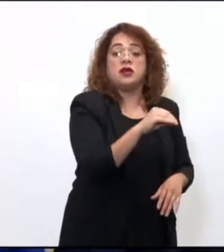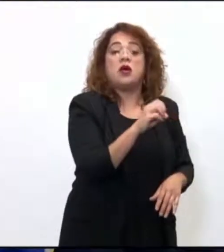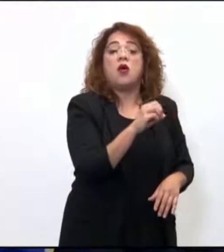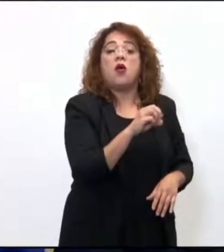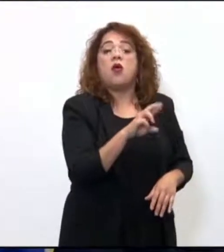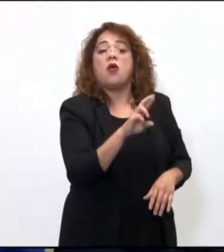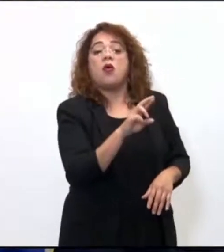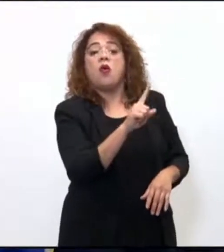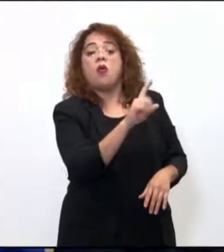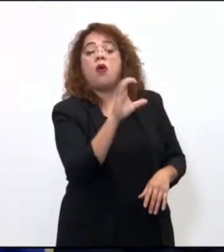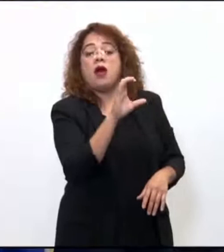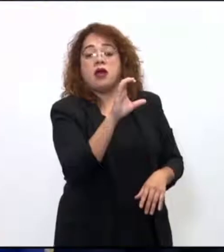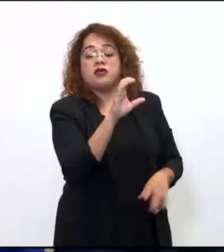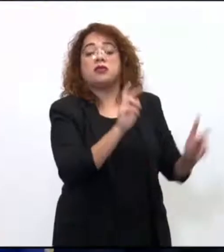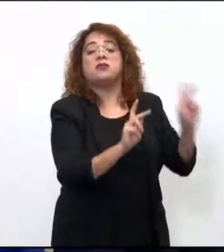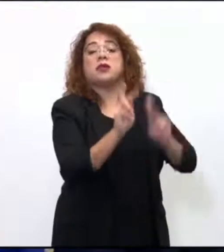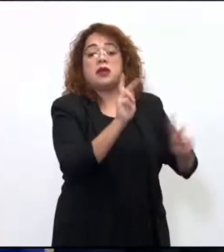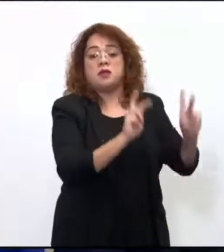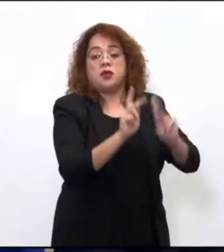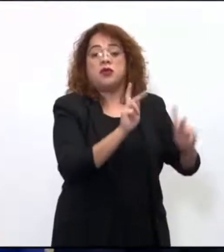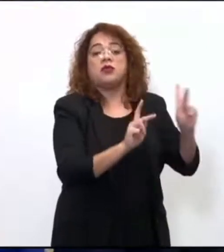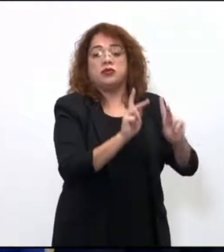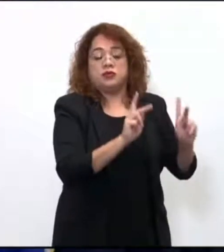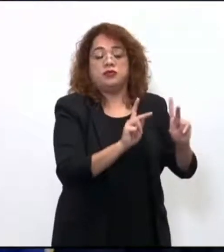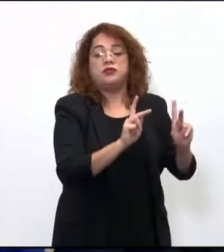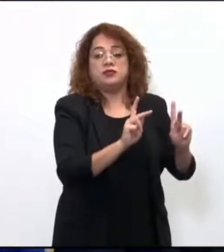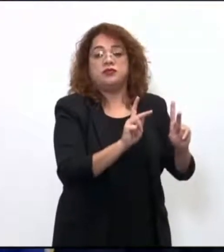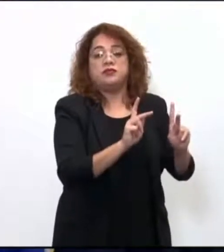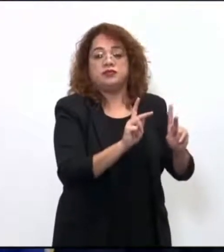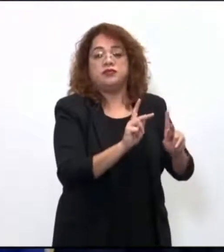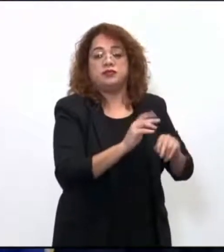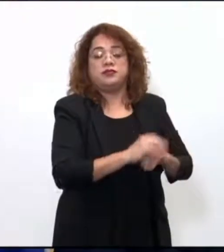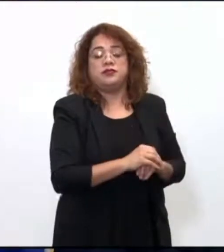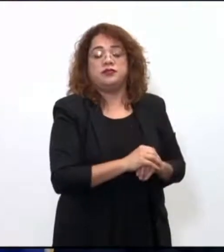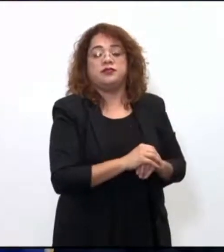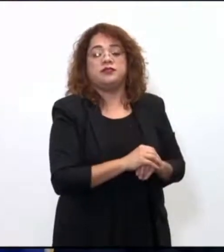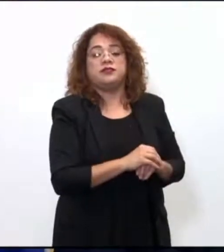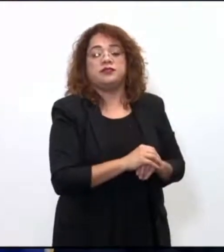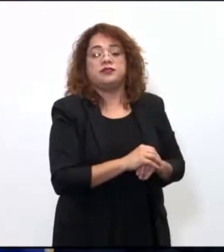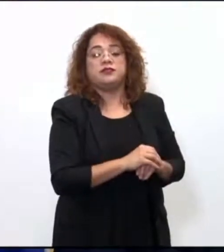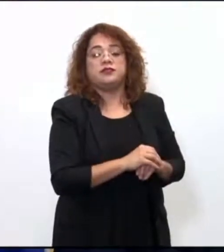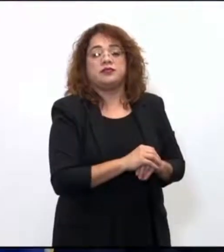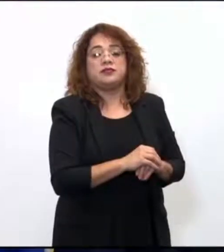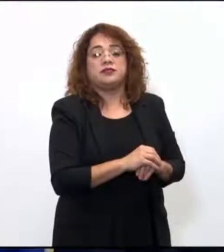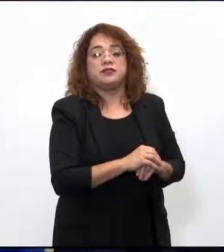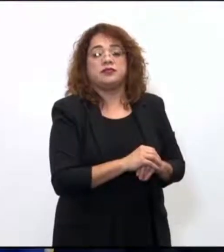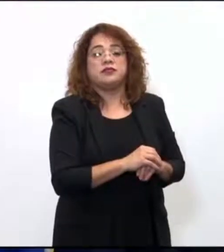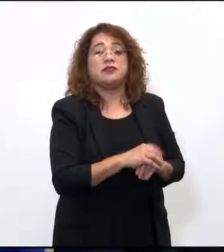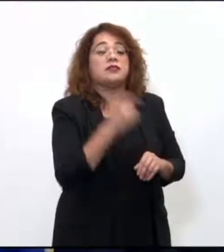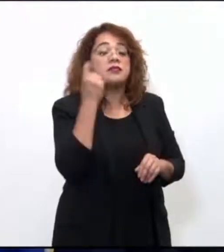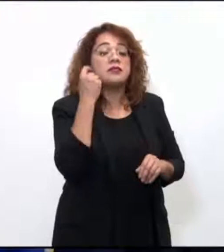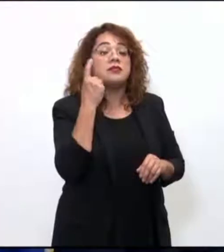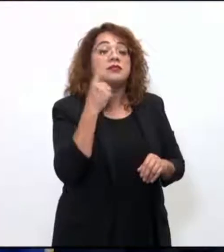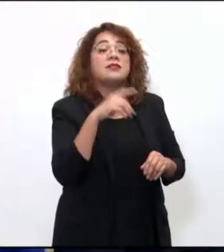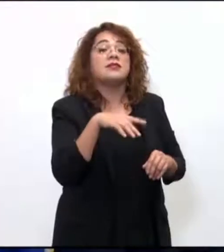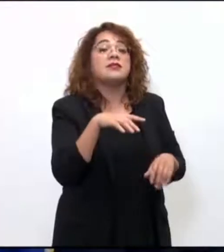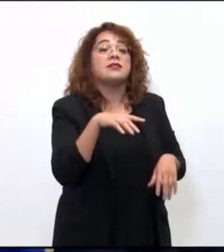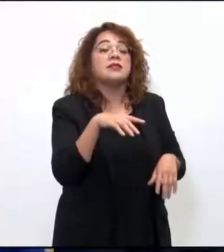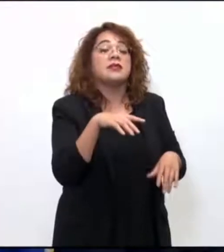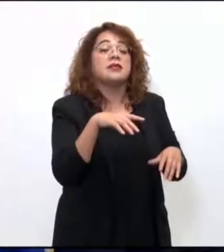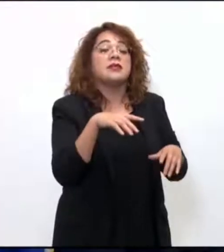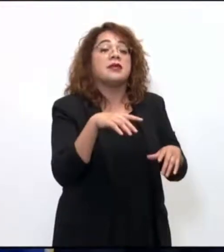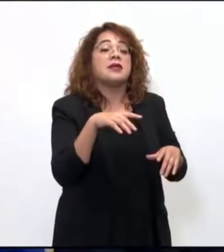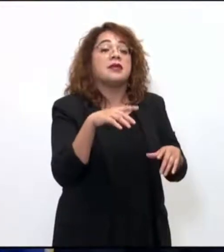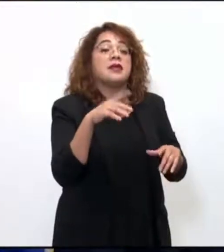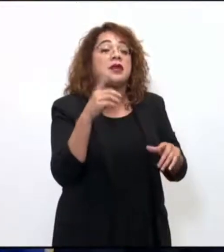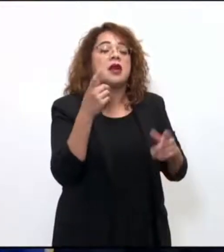con modificaciones a un máximo de 25% de capacidad o 100 personas, lo